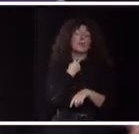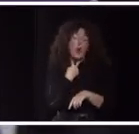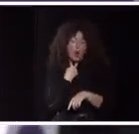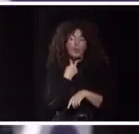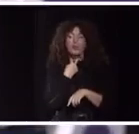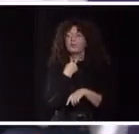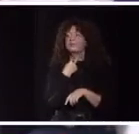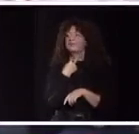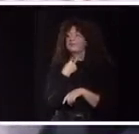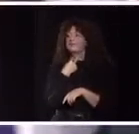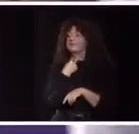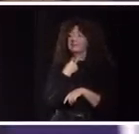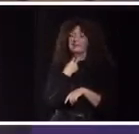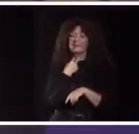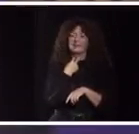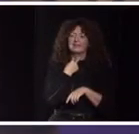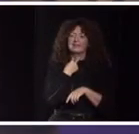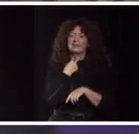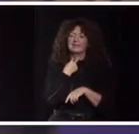bueno,